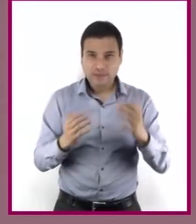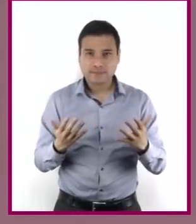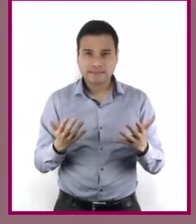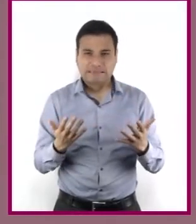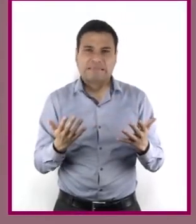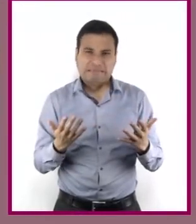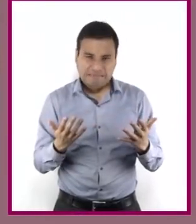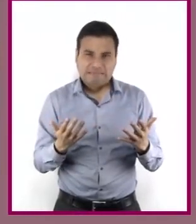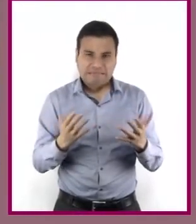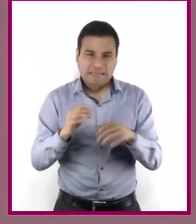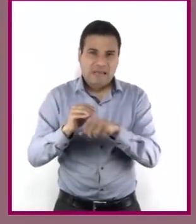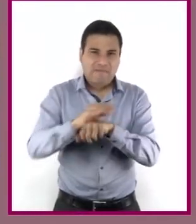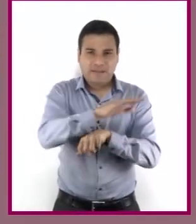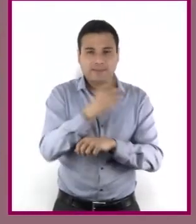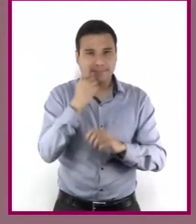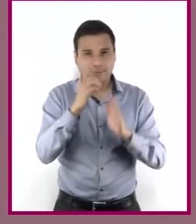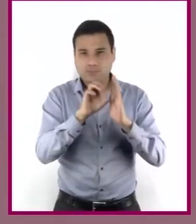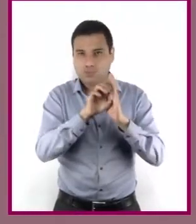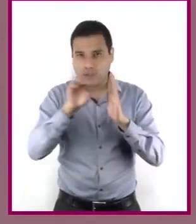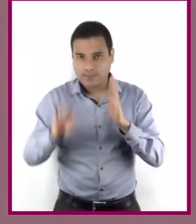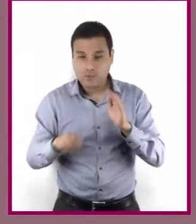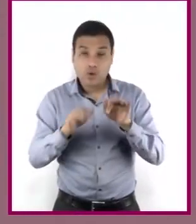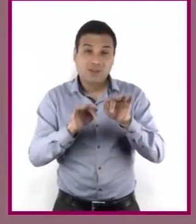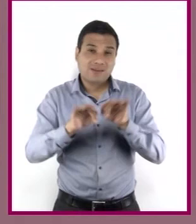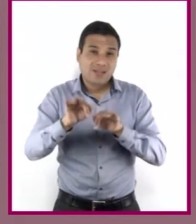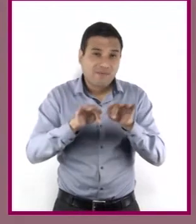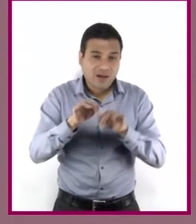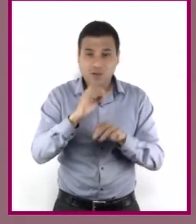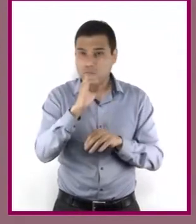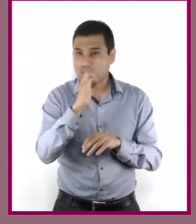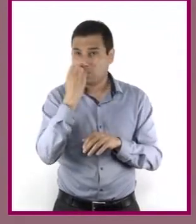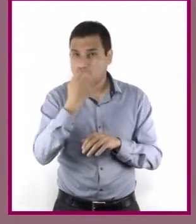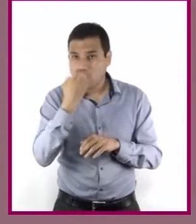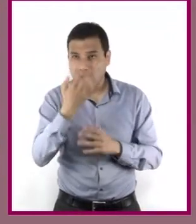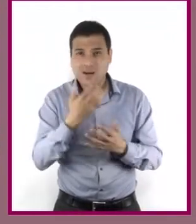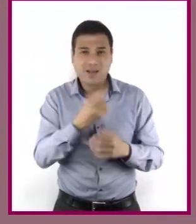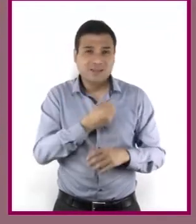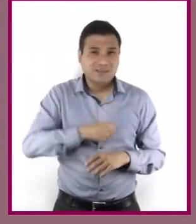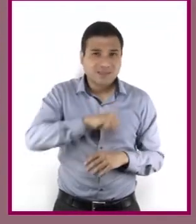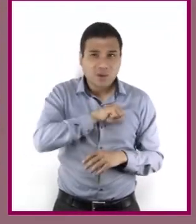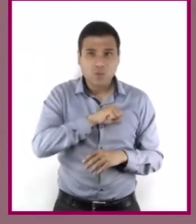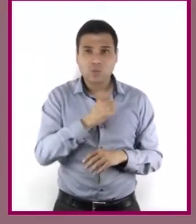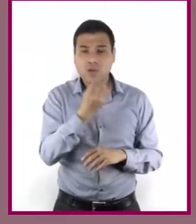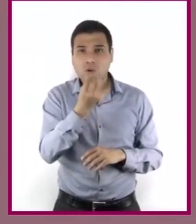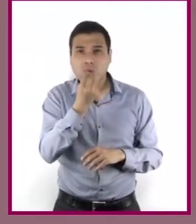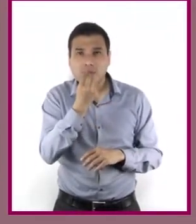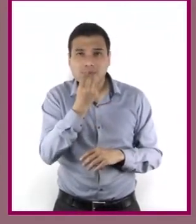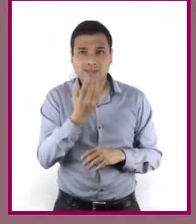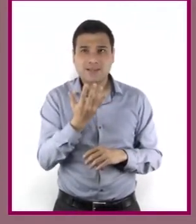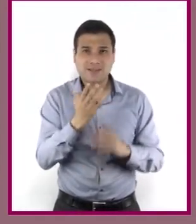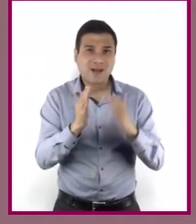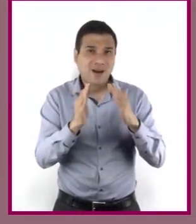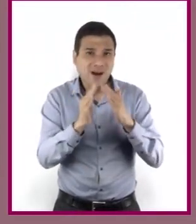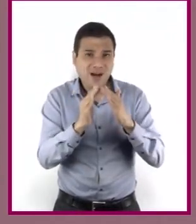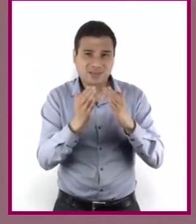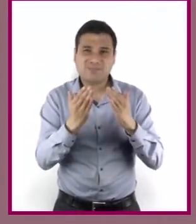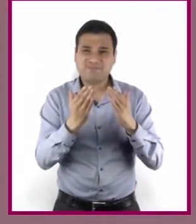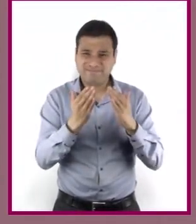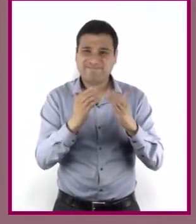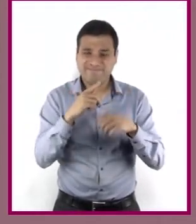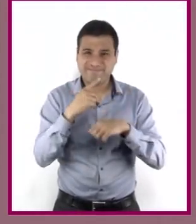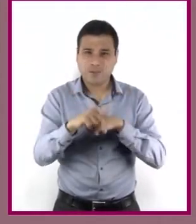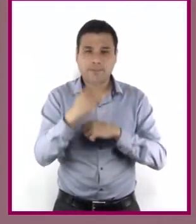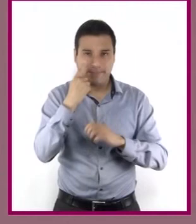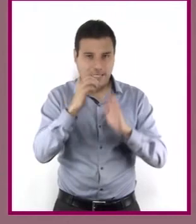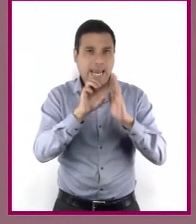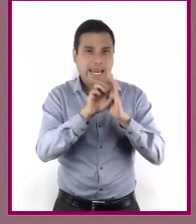varios ámbitos, como el laboral, el educativo, el de la salud, la alimentación y la vivienda.